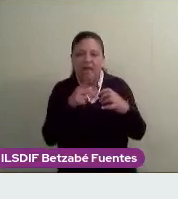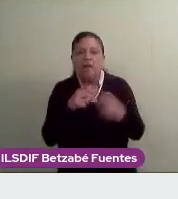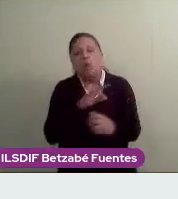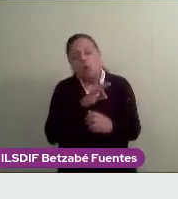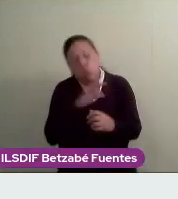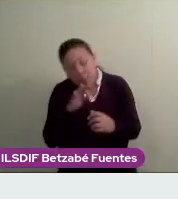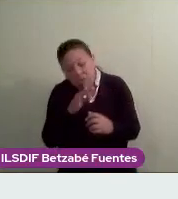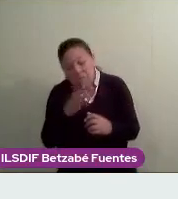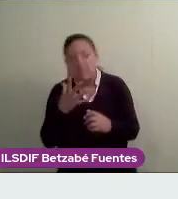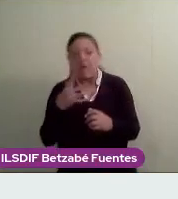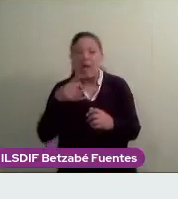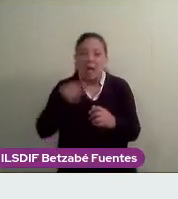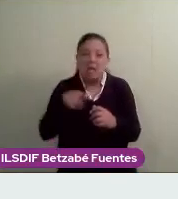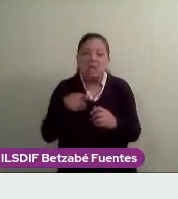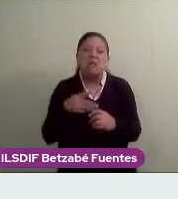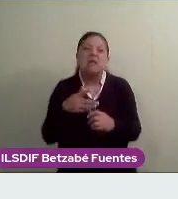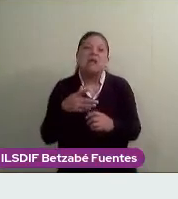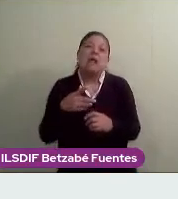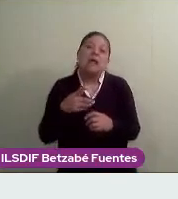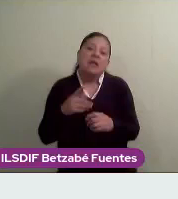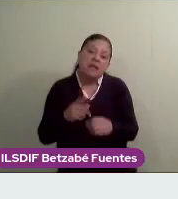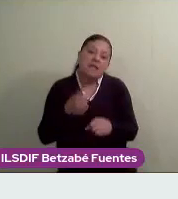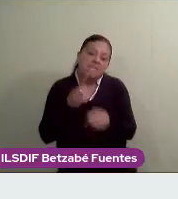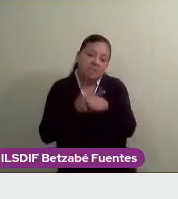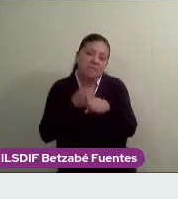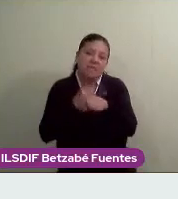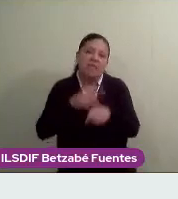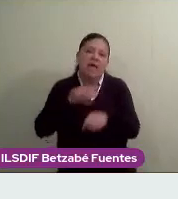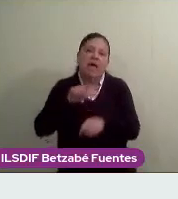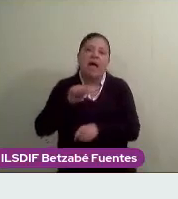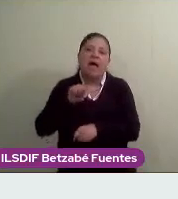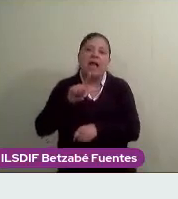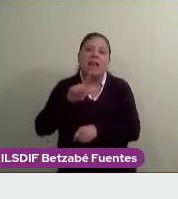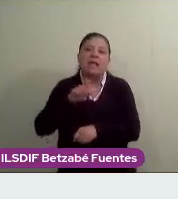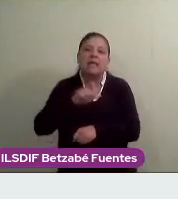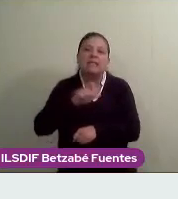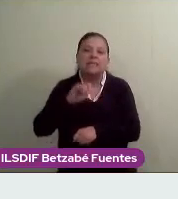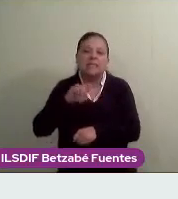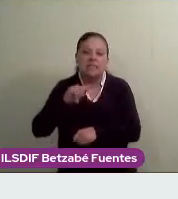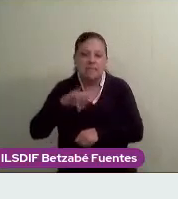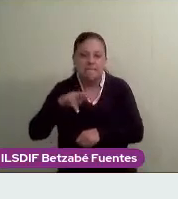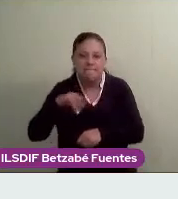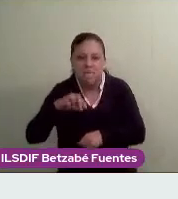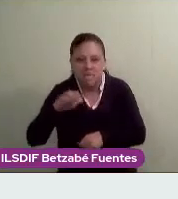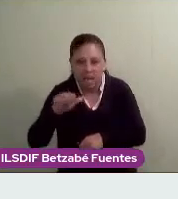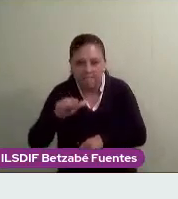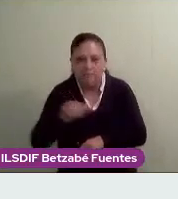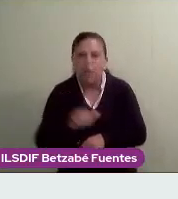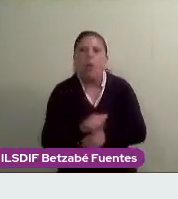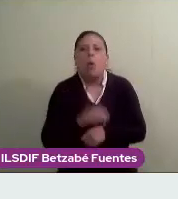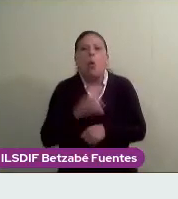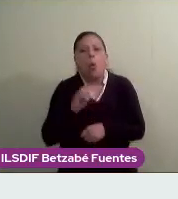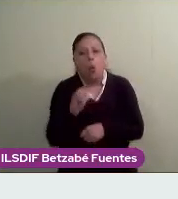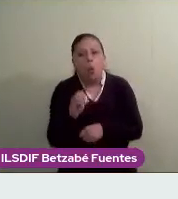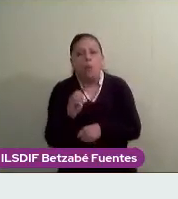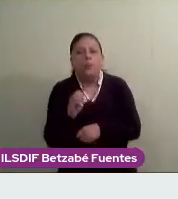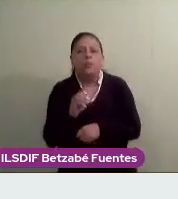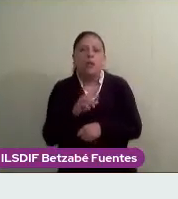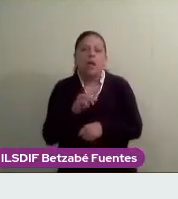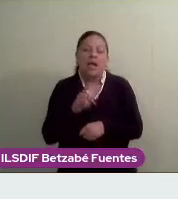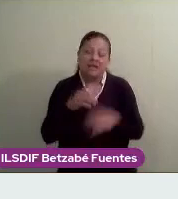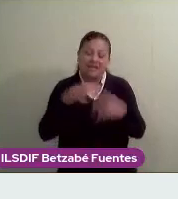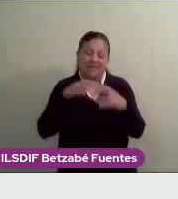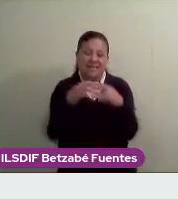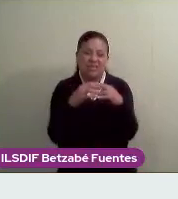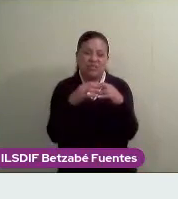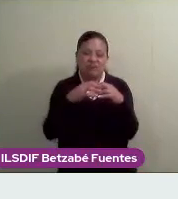existir esta alexitimia. Así como la laterización cerebral en forma de un predominio de derecho o izquierdo.